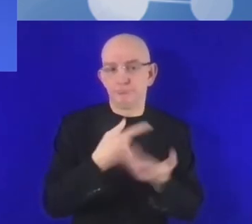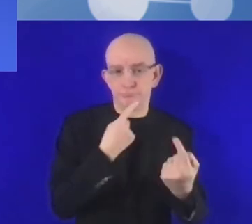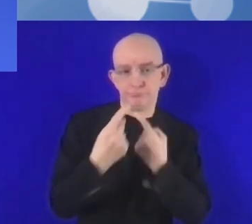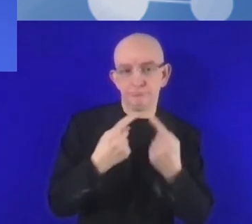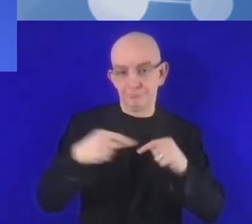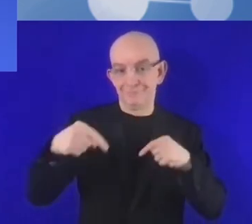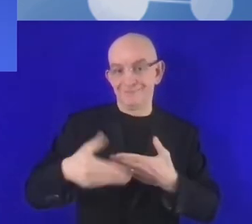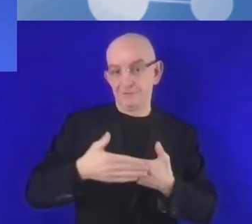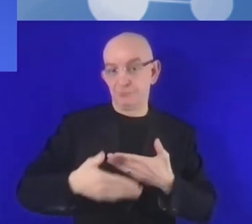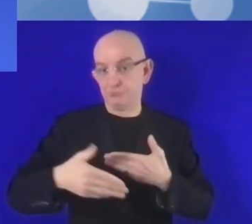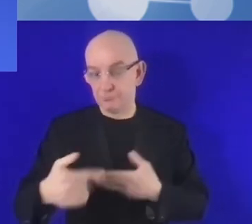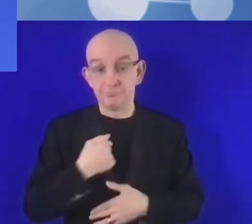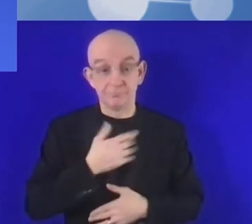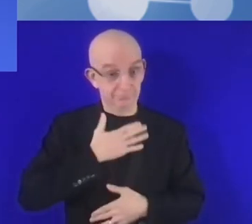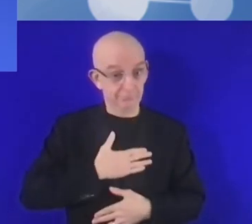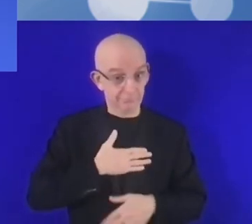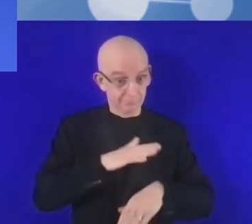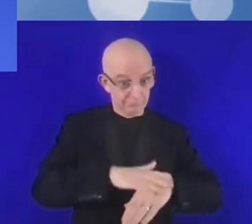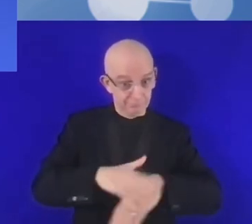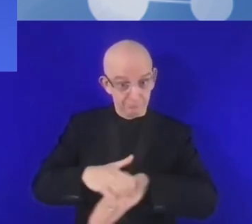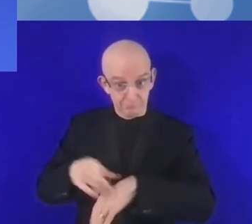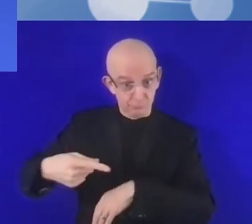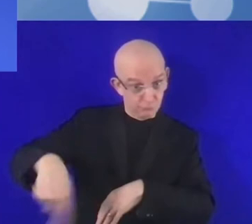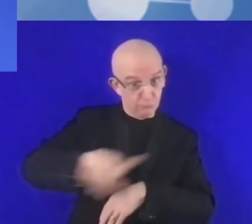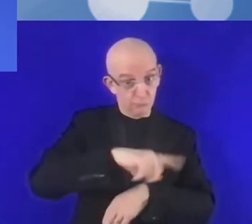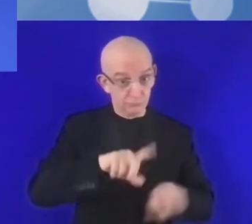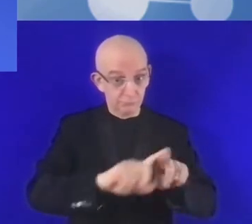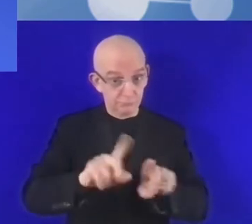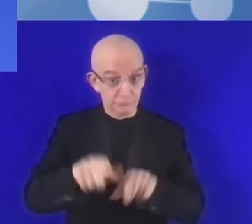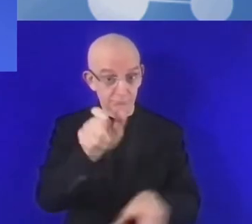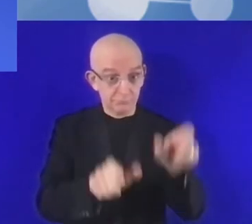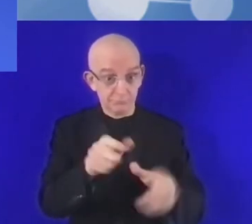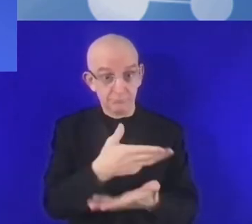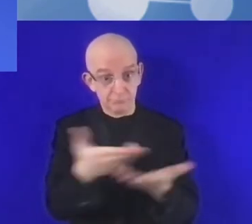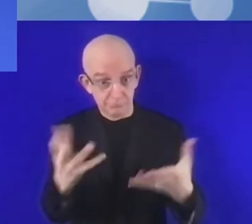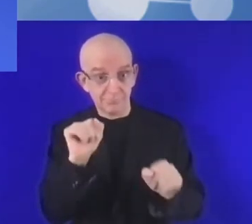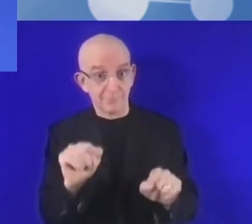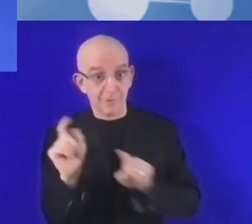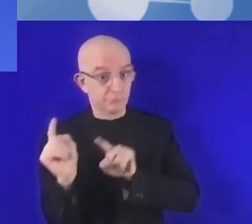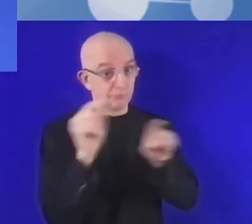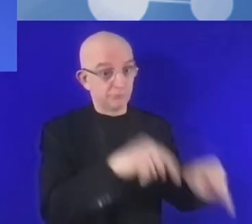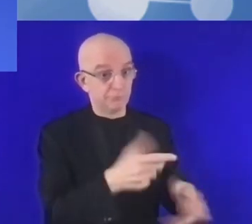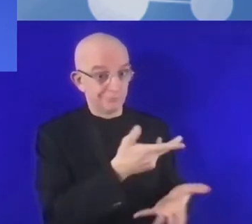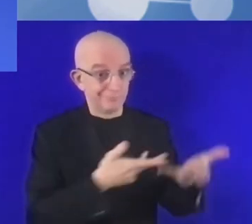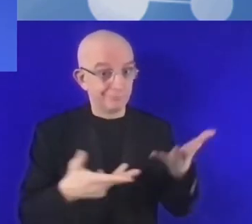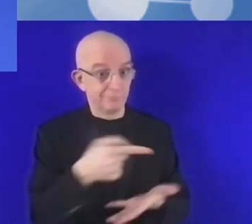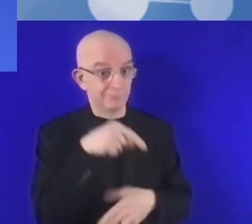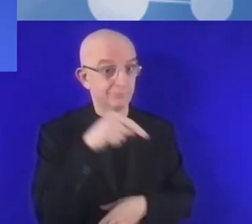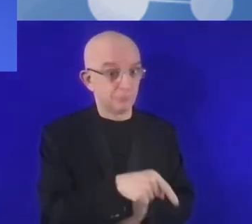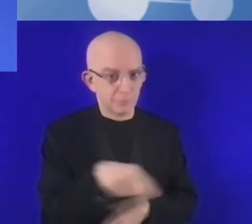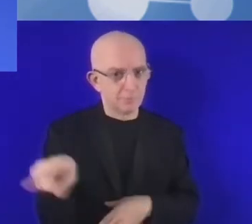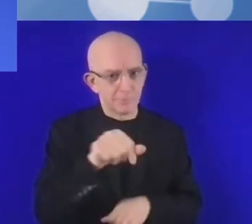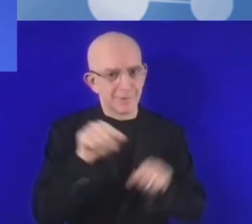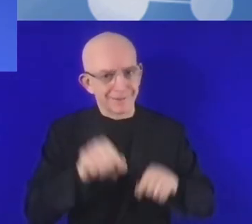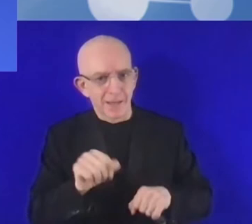Os invito a que participen de forma activa en todos estos eventos. También pueden comentar nuestro